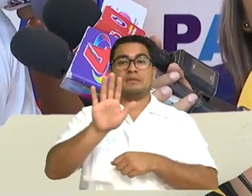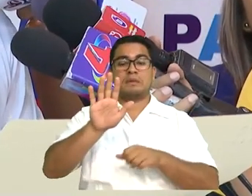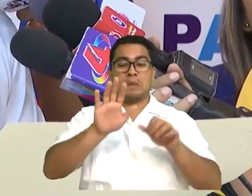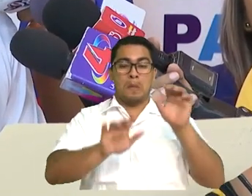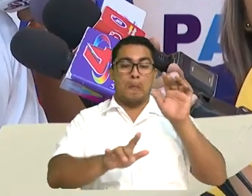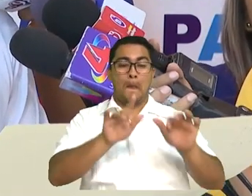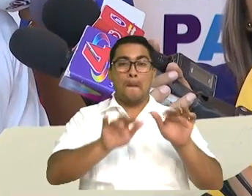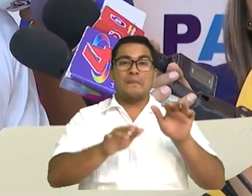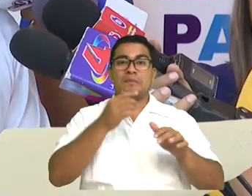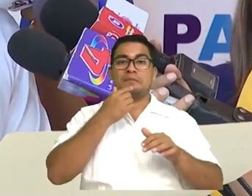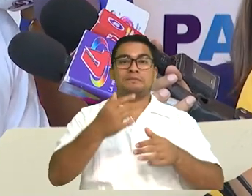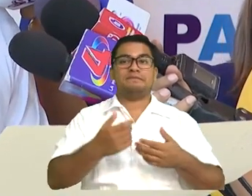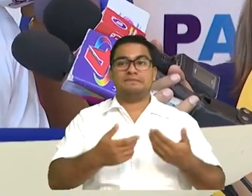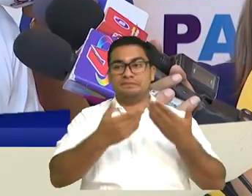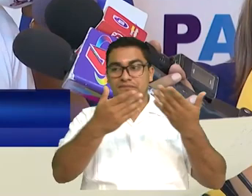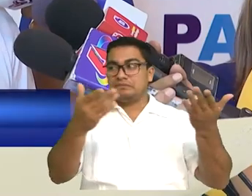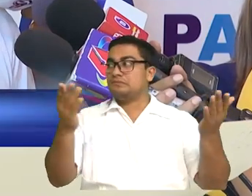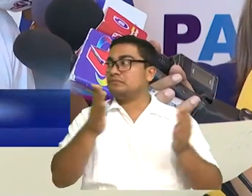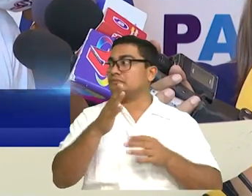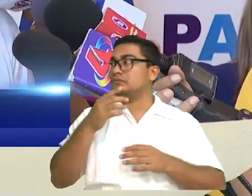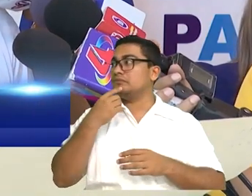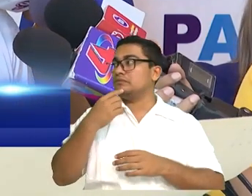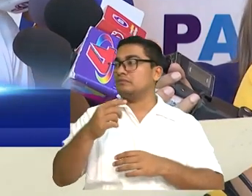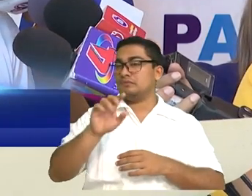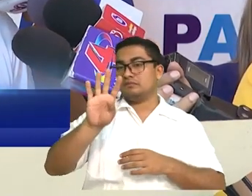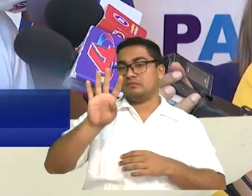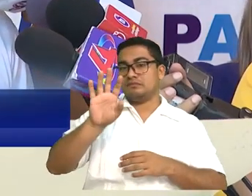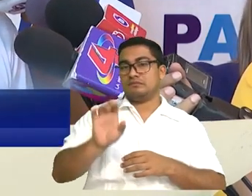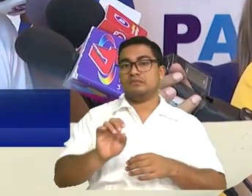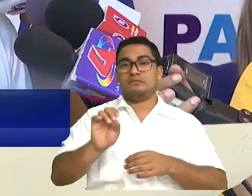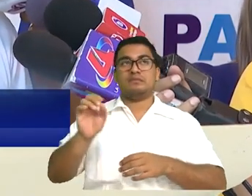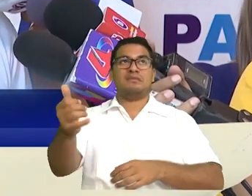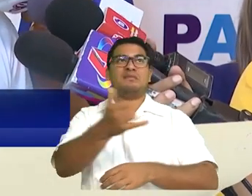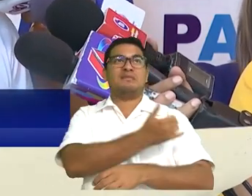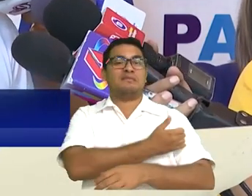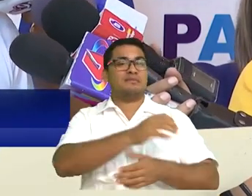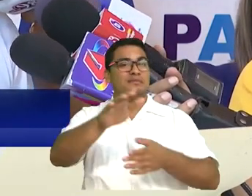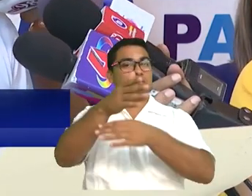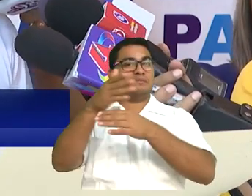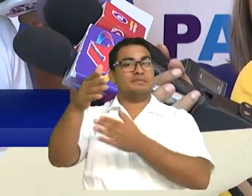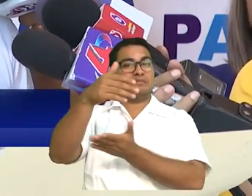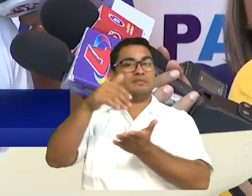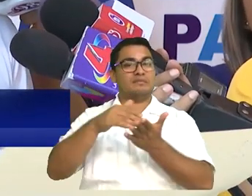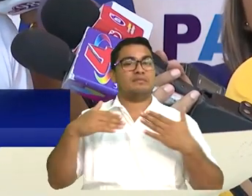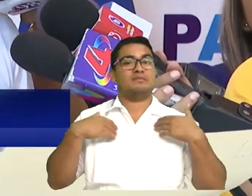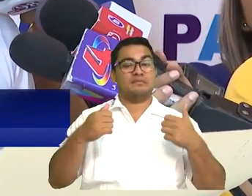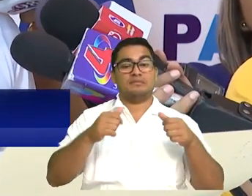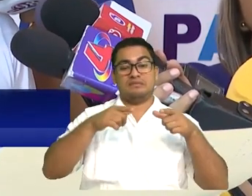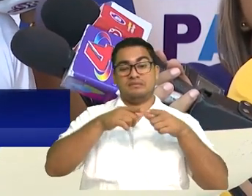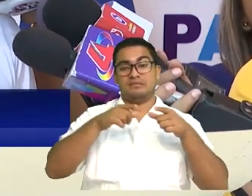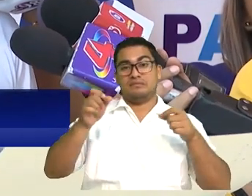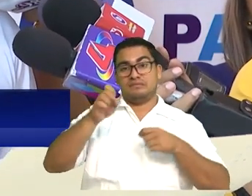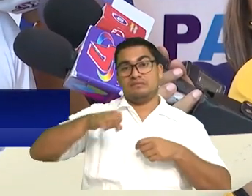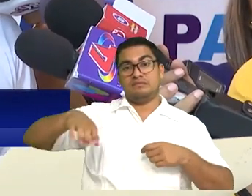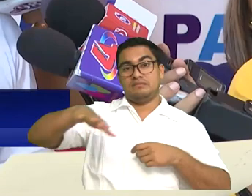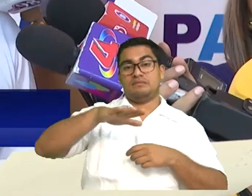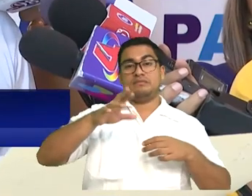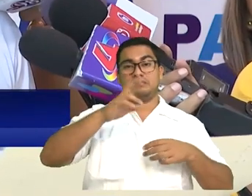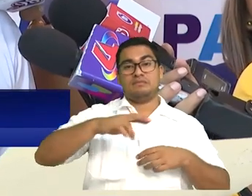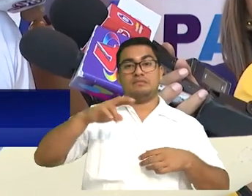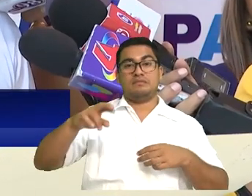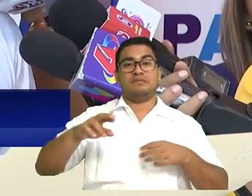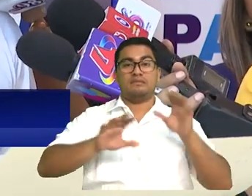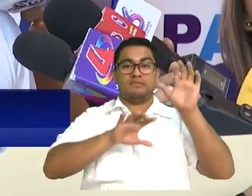a distribuirse para al menos 40 hospitales y centros de salud en ciudades de Managua, Estelí, Rivas, León